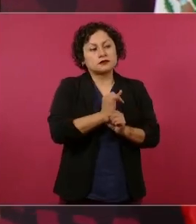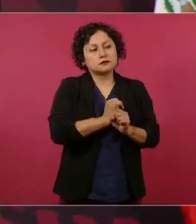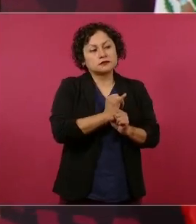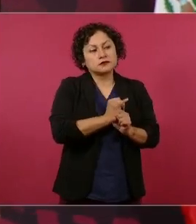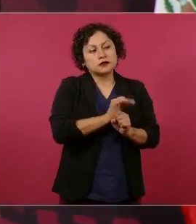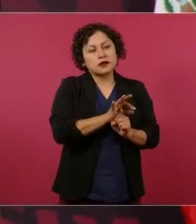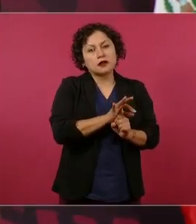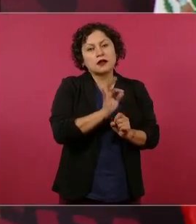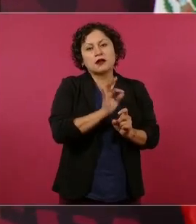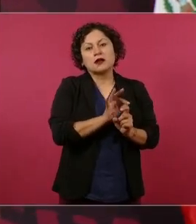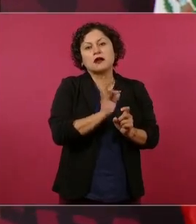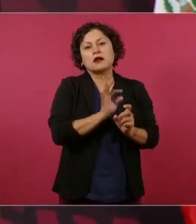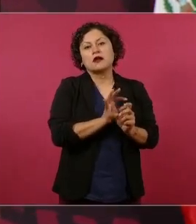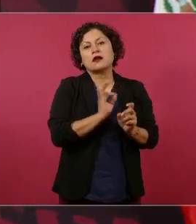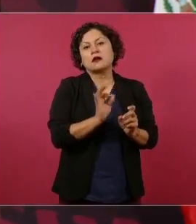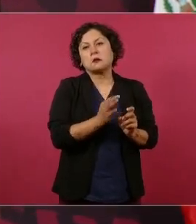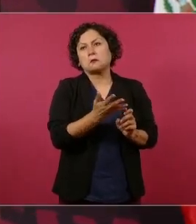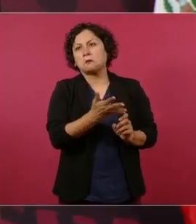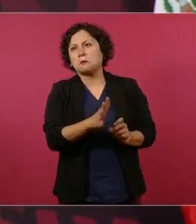y